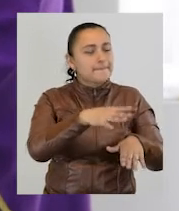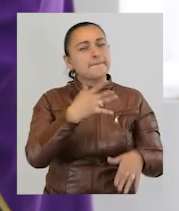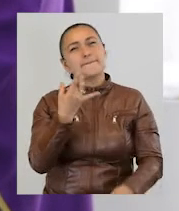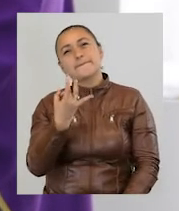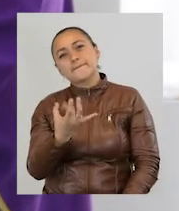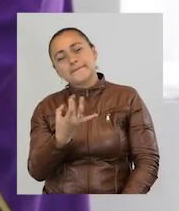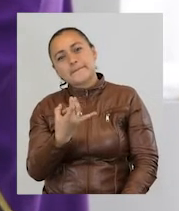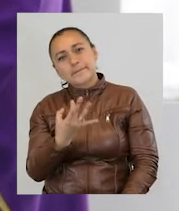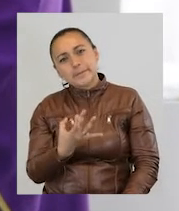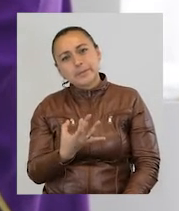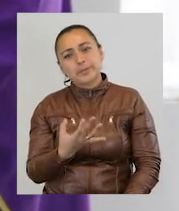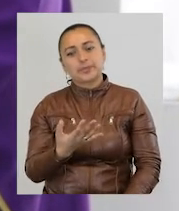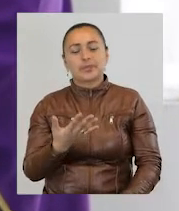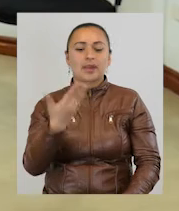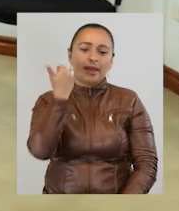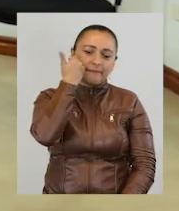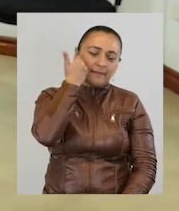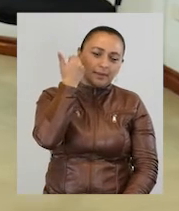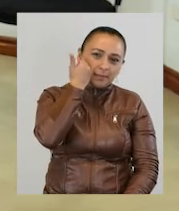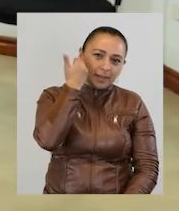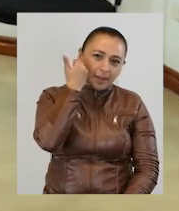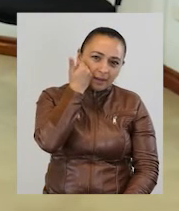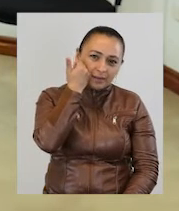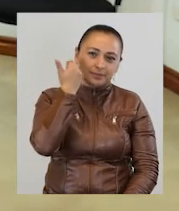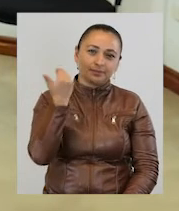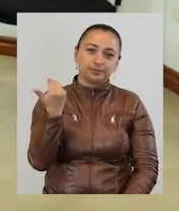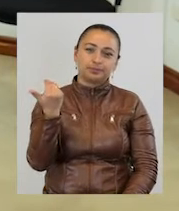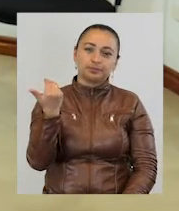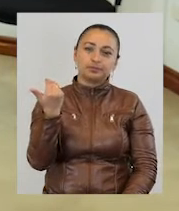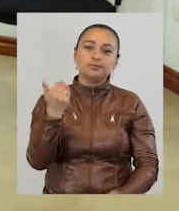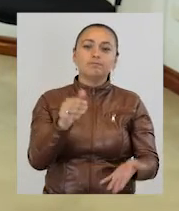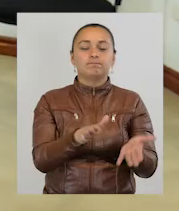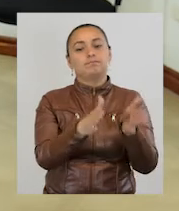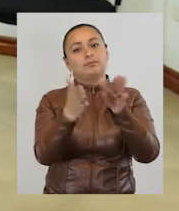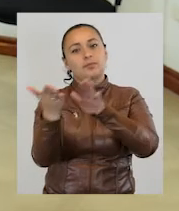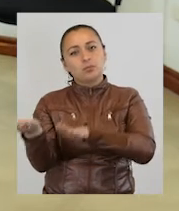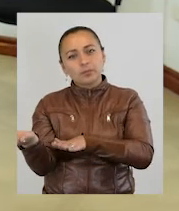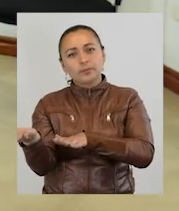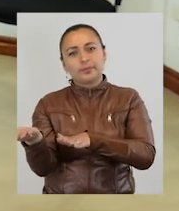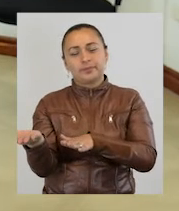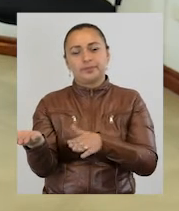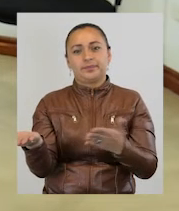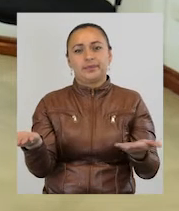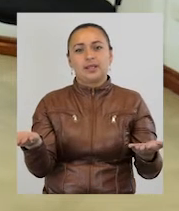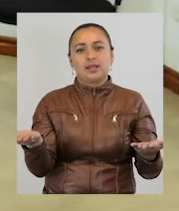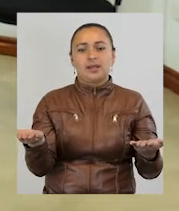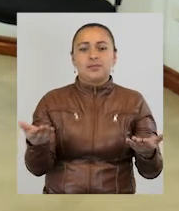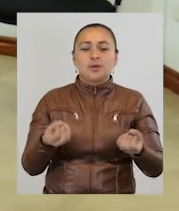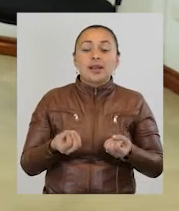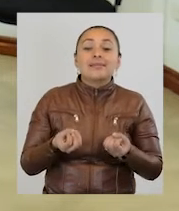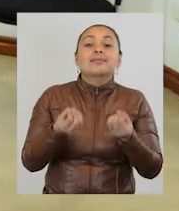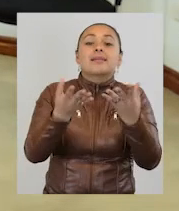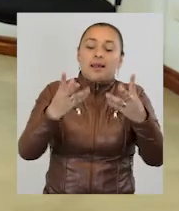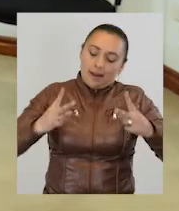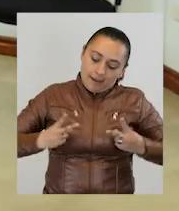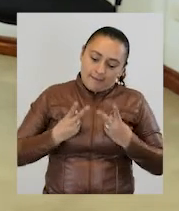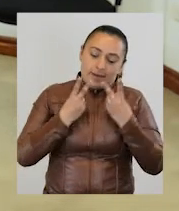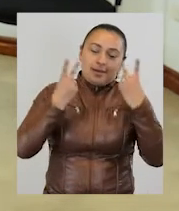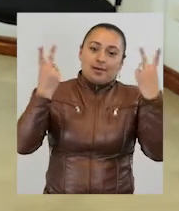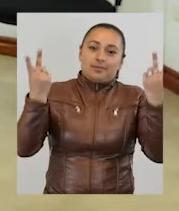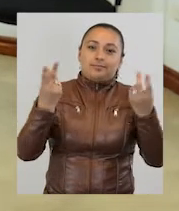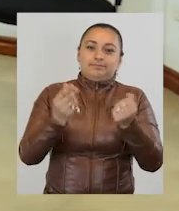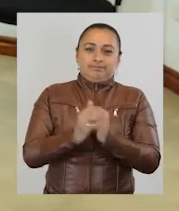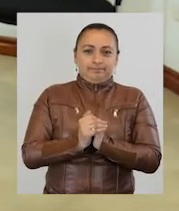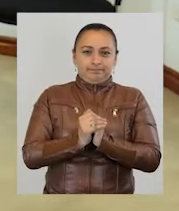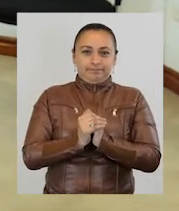que pasar por el dolor, que pasa por la enfermedad, que pasa por la muerte y que pasa